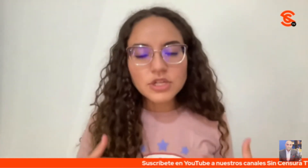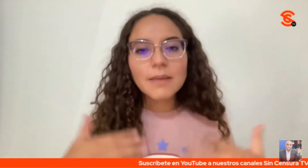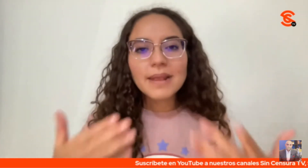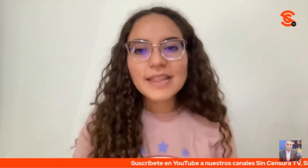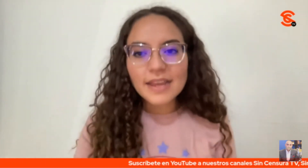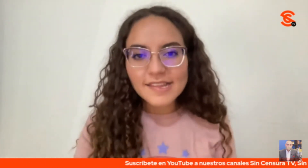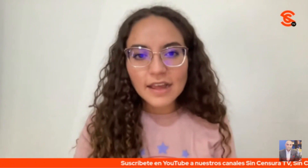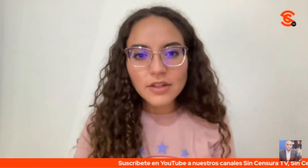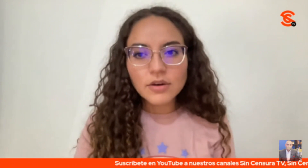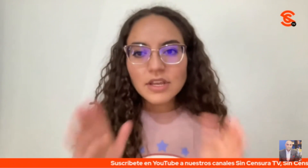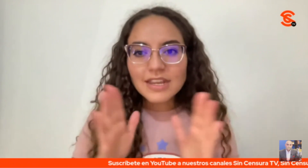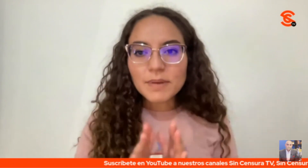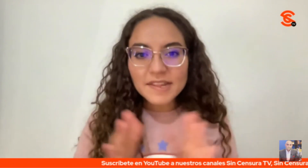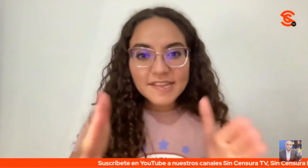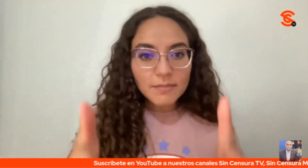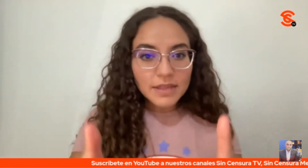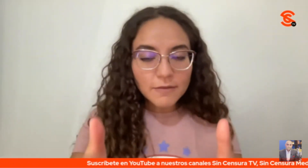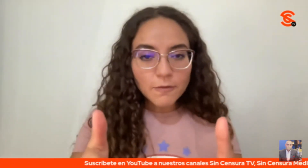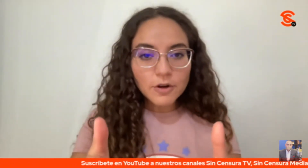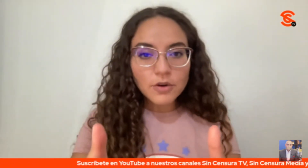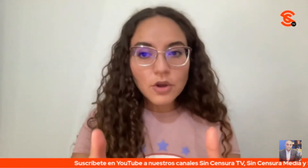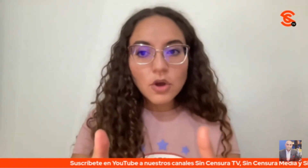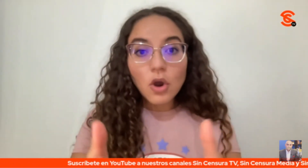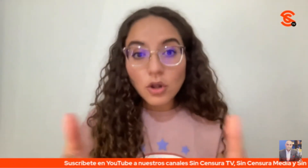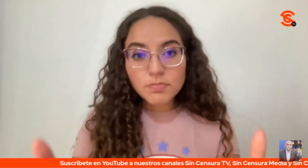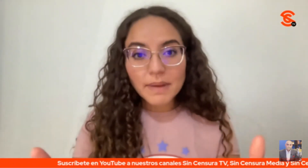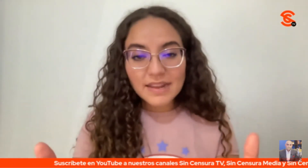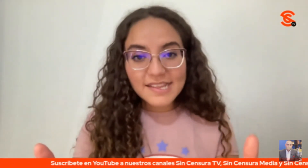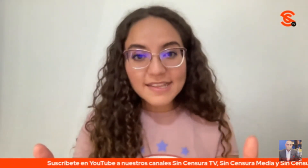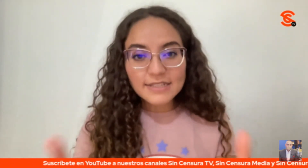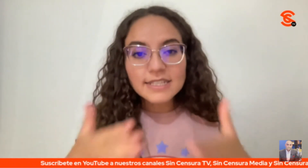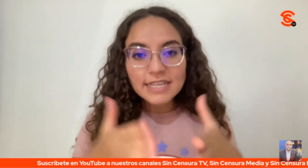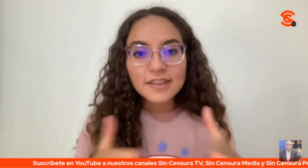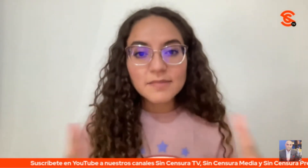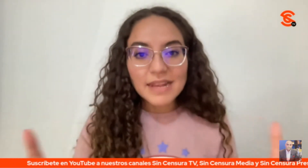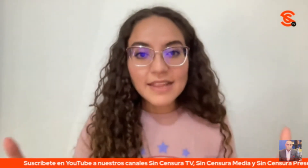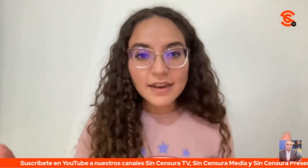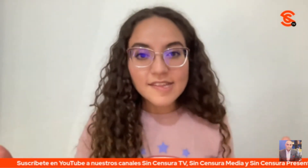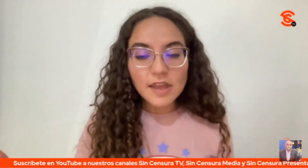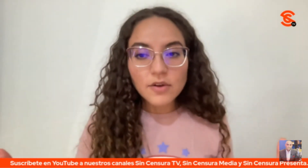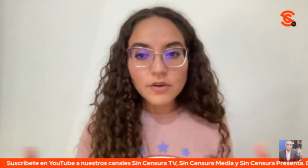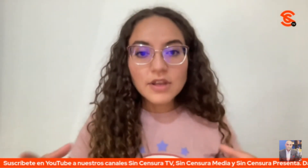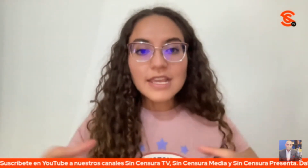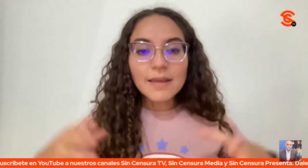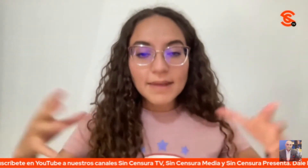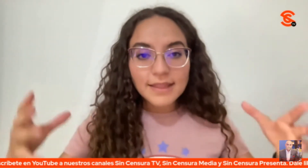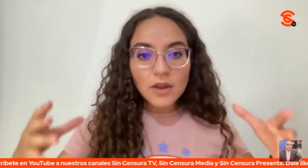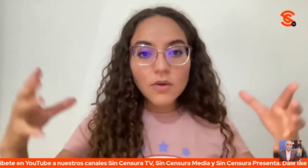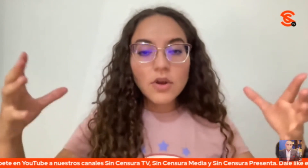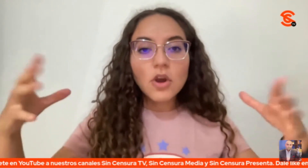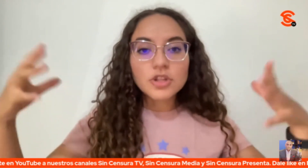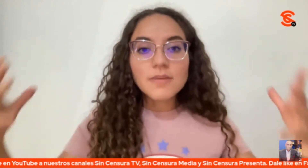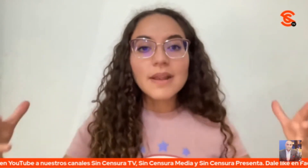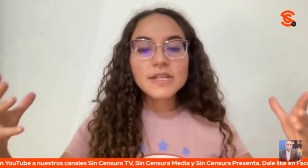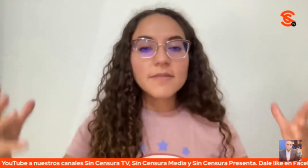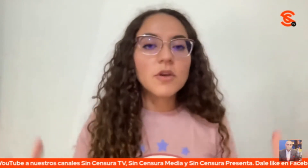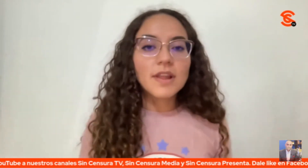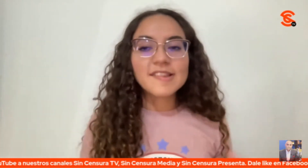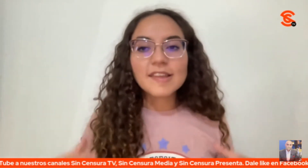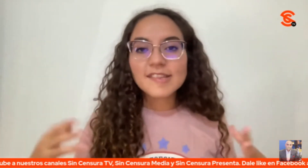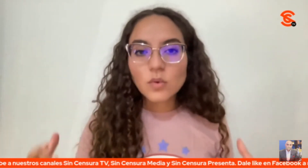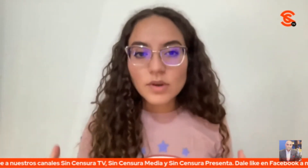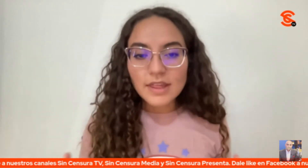muchísimos años ya militarizado? Y precisamente fueron los panistas quienes militarizaron y levantaron